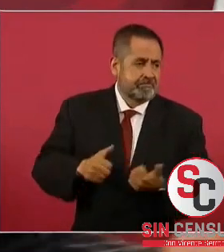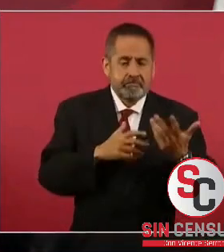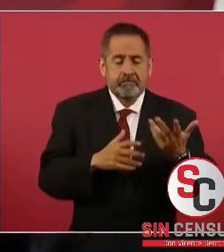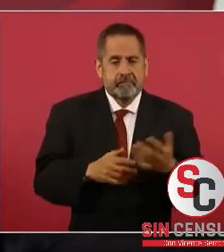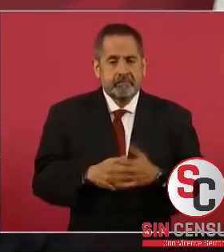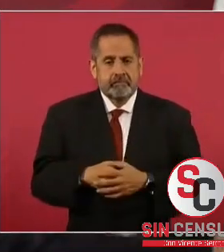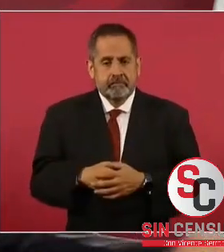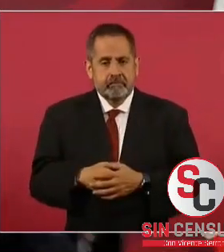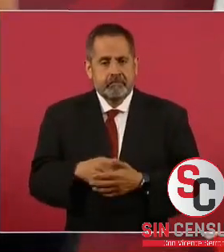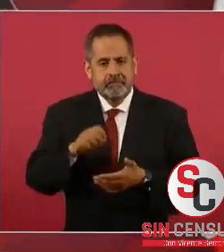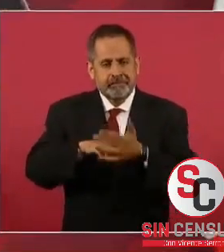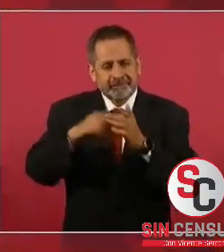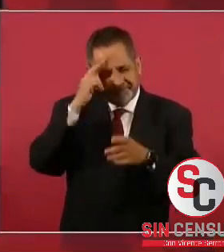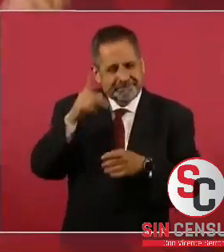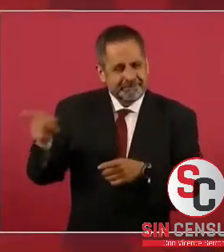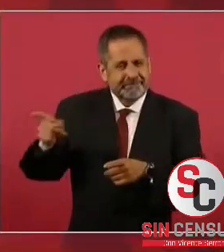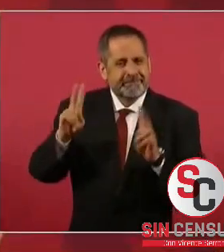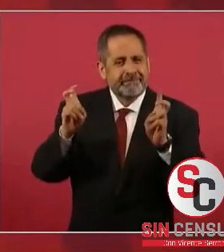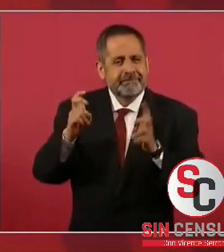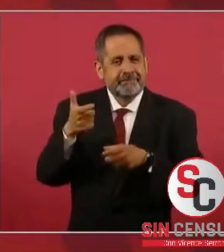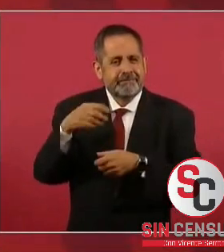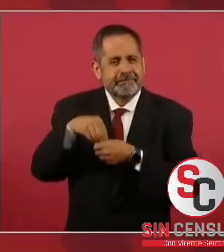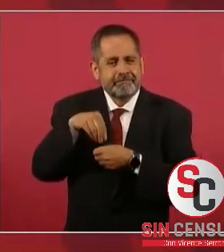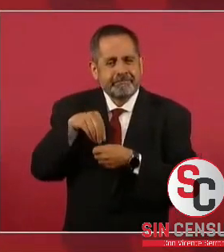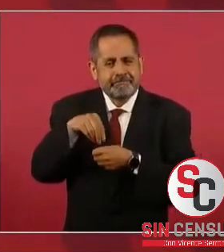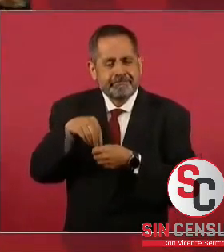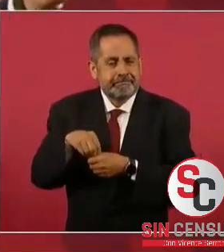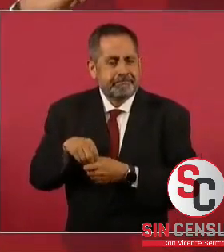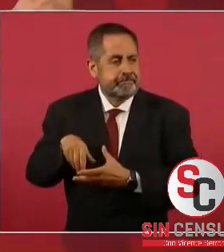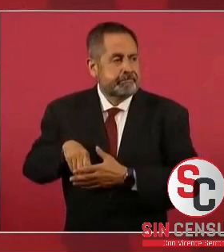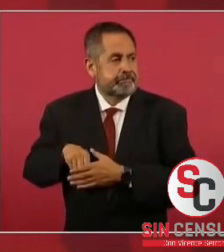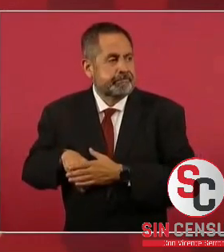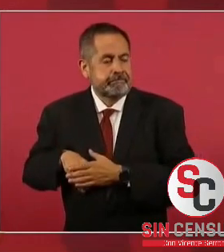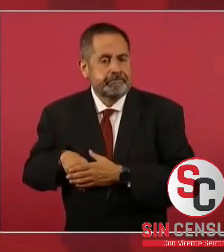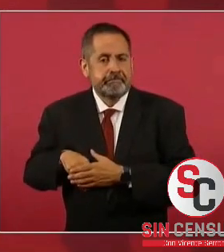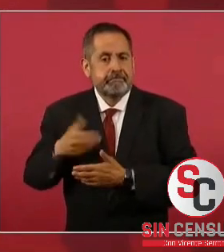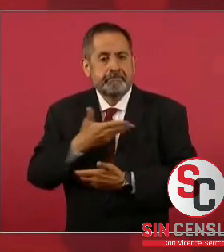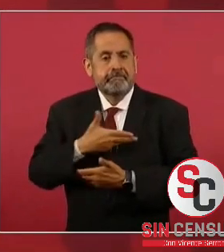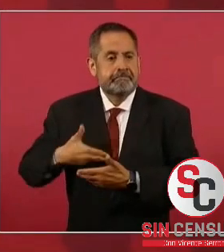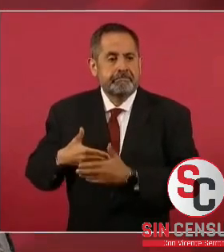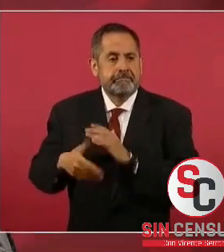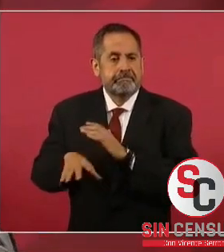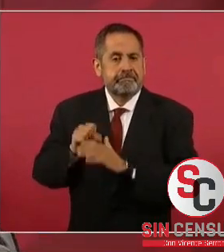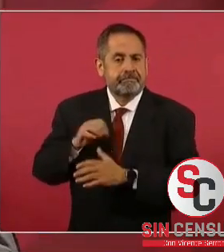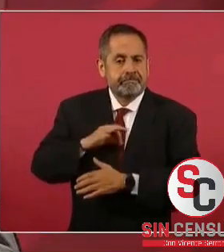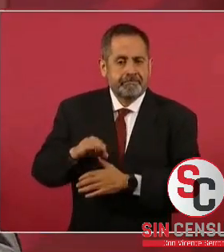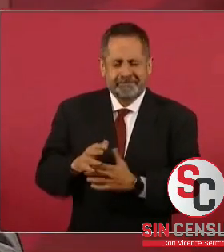Esto de la partida secreta, imagínense, esto para los jóvenes.